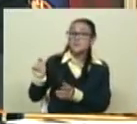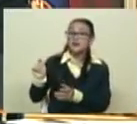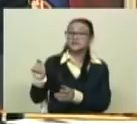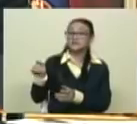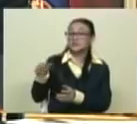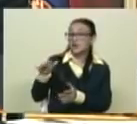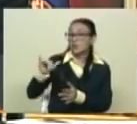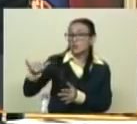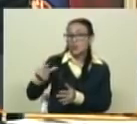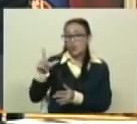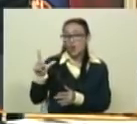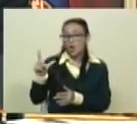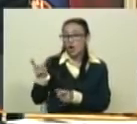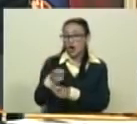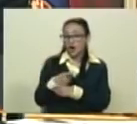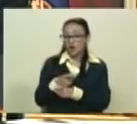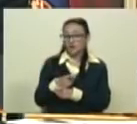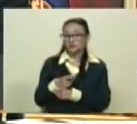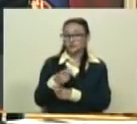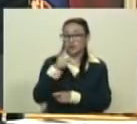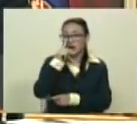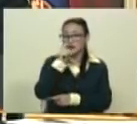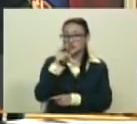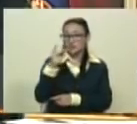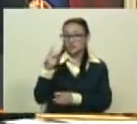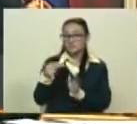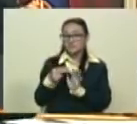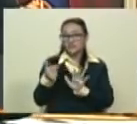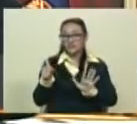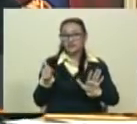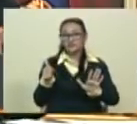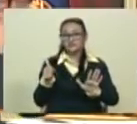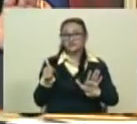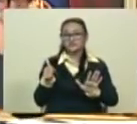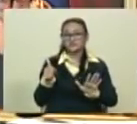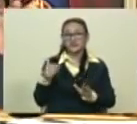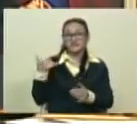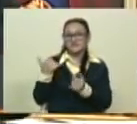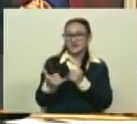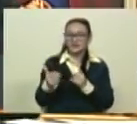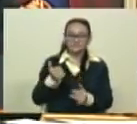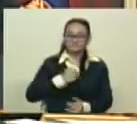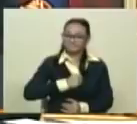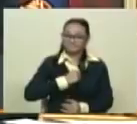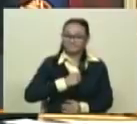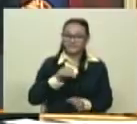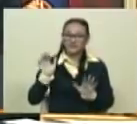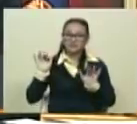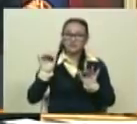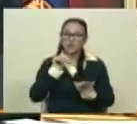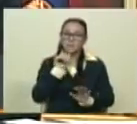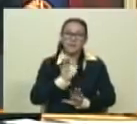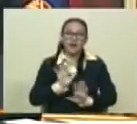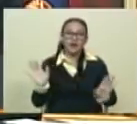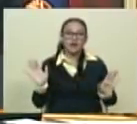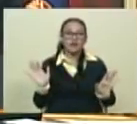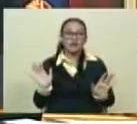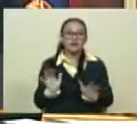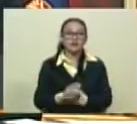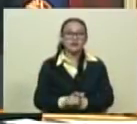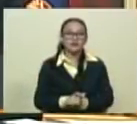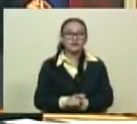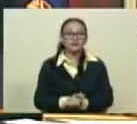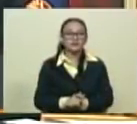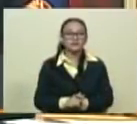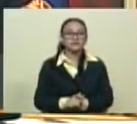julio y agosto del año 2010. Al final, lamentablemente se despidió mal.